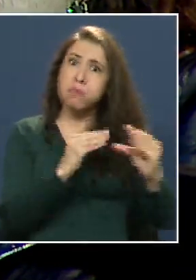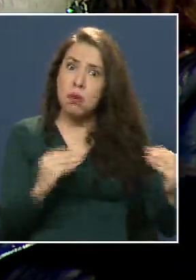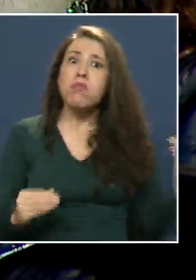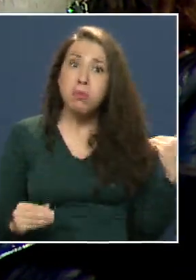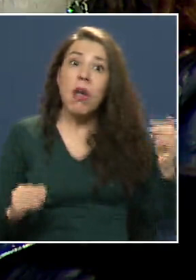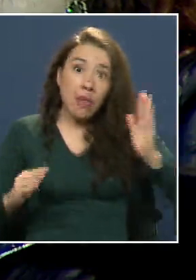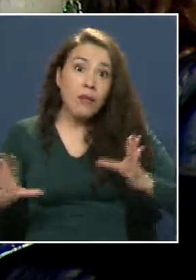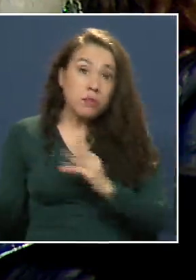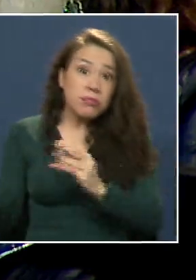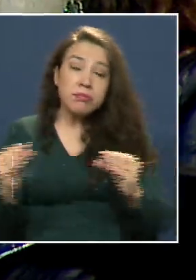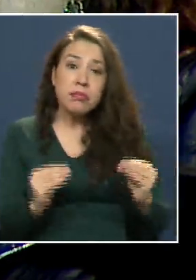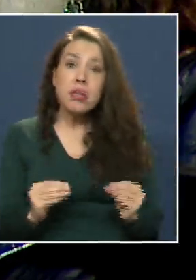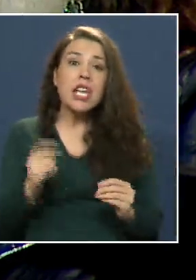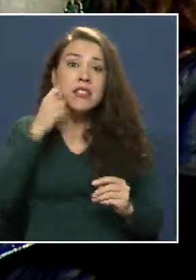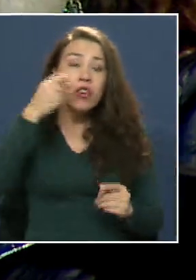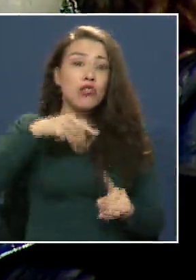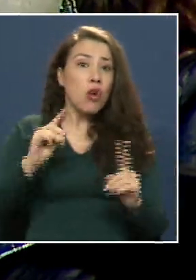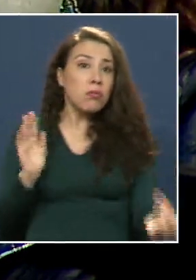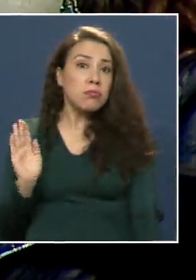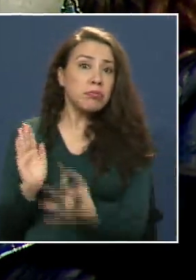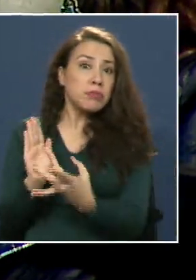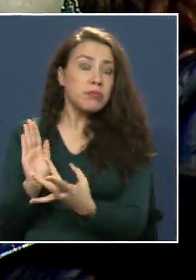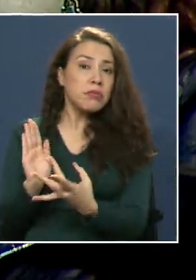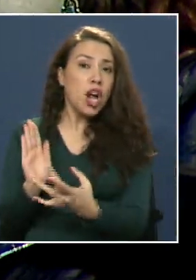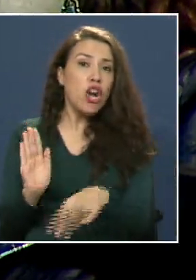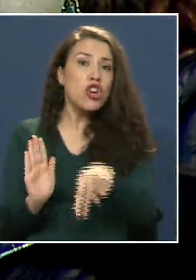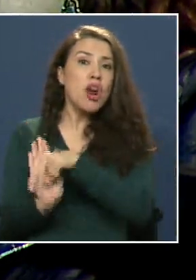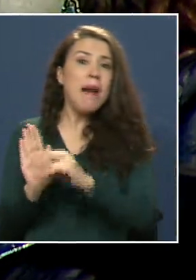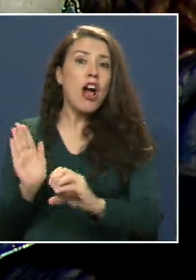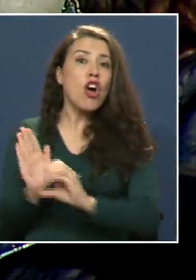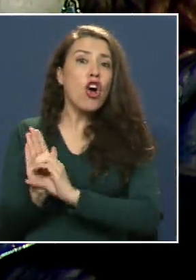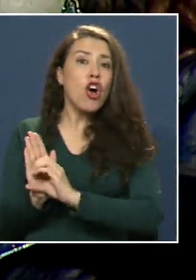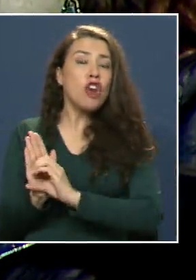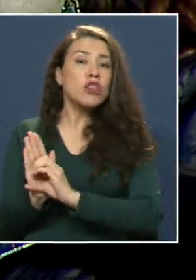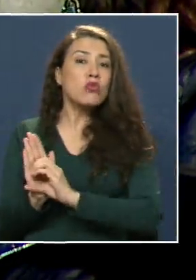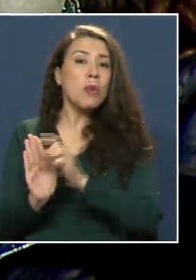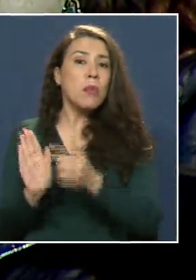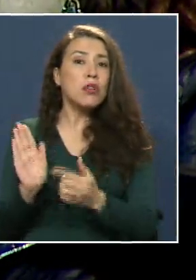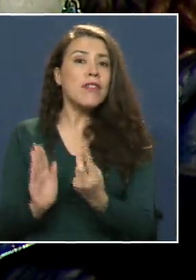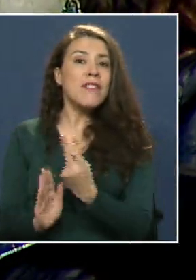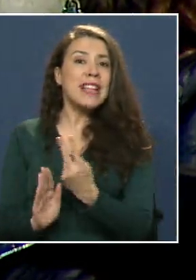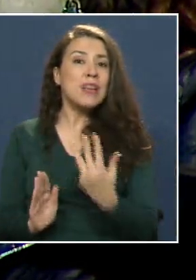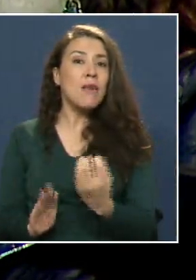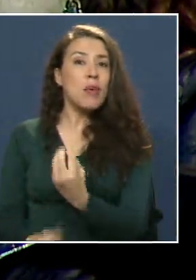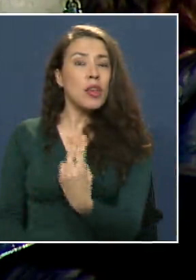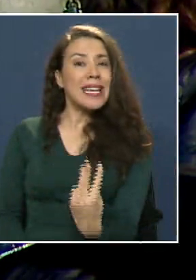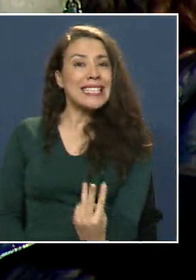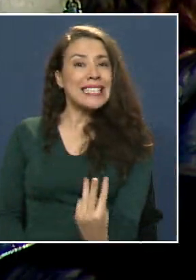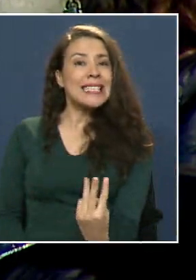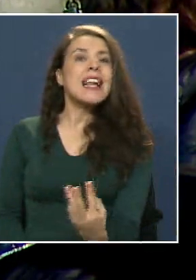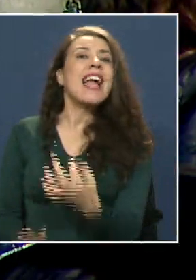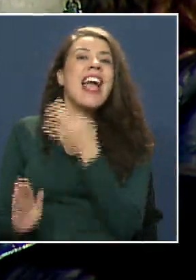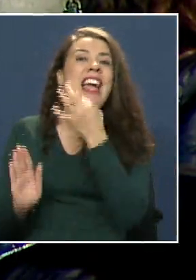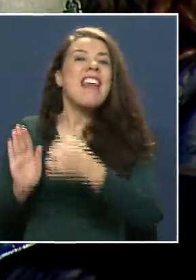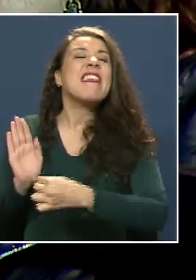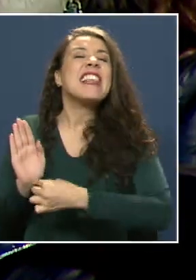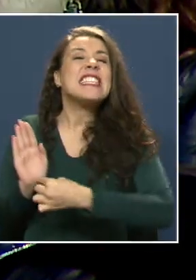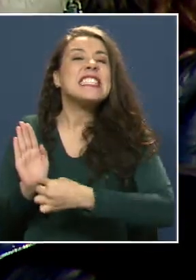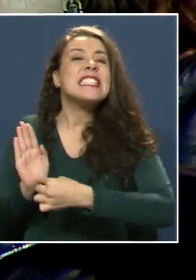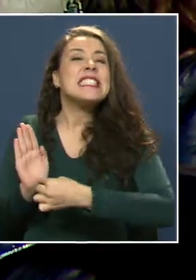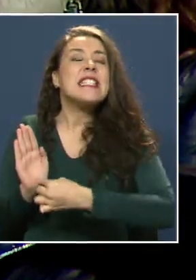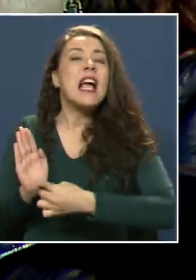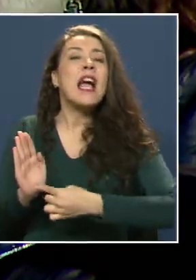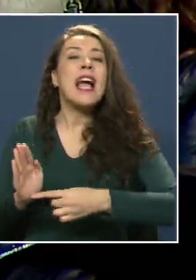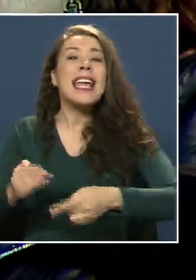discutirlo, no se está infringiendo la norma constitucional del 19, número 3, que establece, en términos generales,